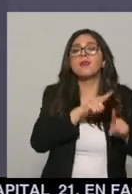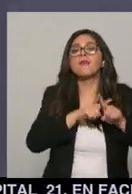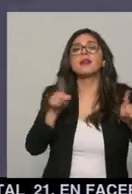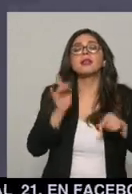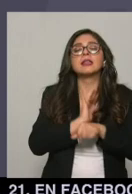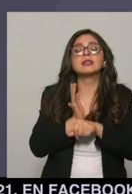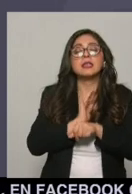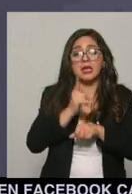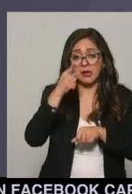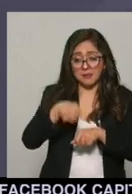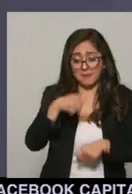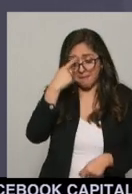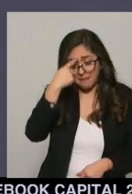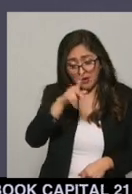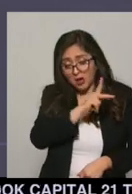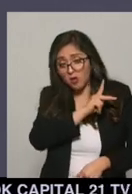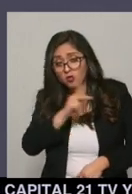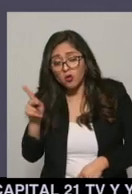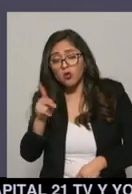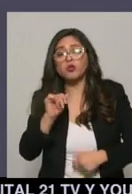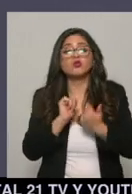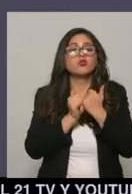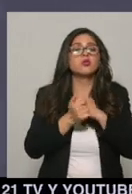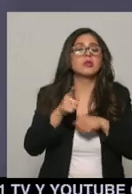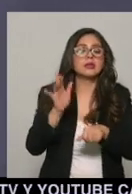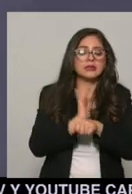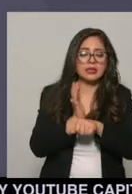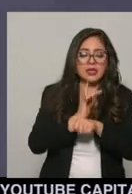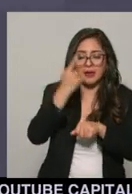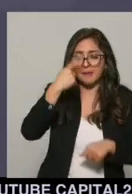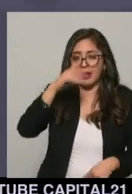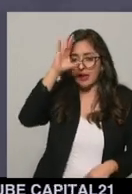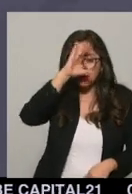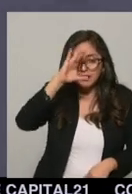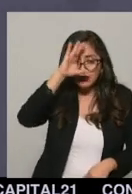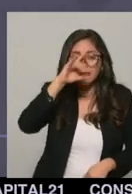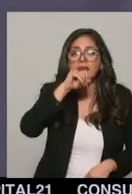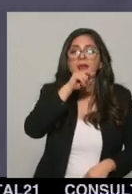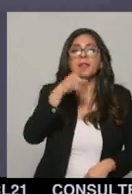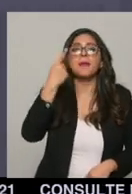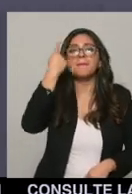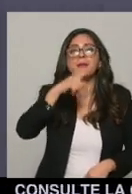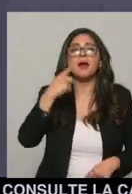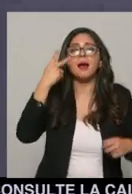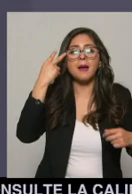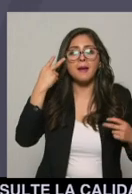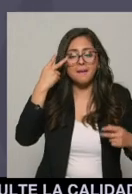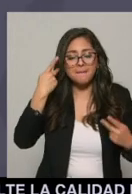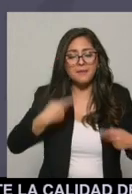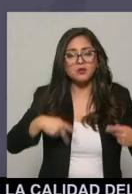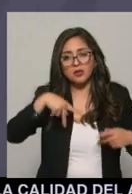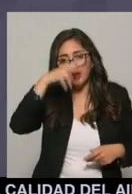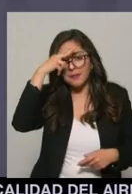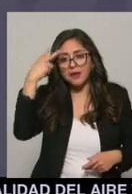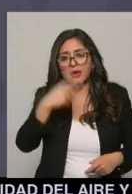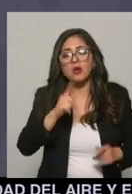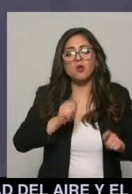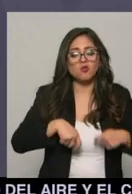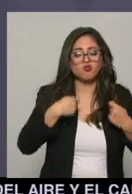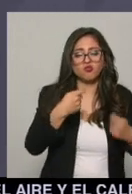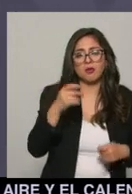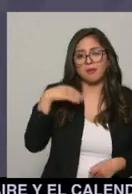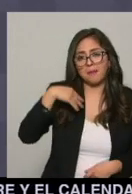cine para todos y evidentemente que sea el cine de ciencia para los mexicanos. Claro. De manera, pues, gratuita.